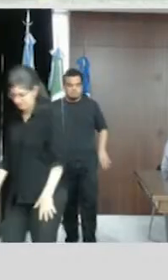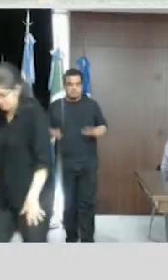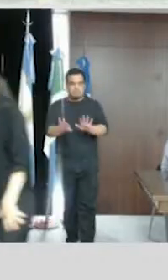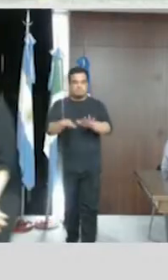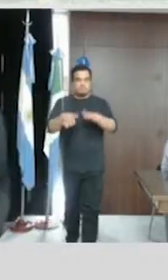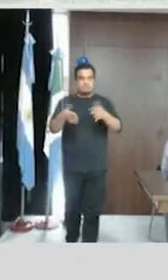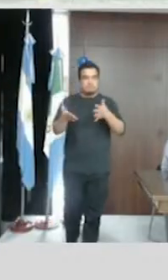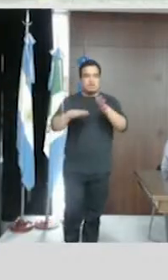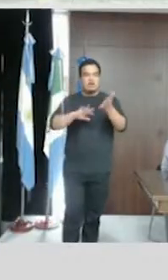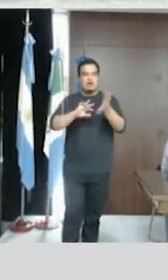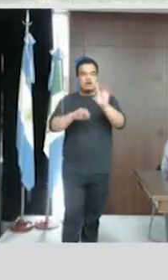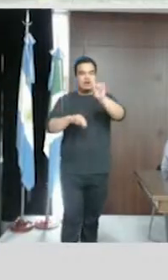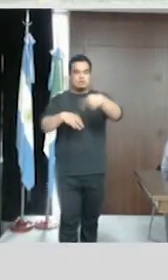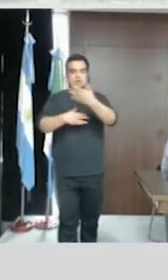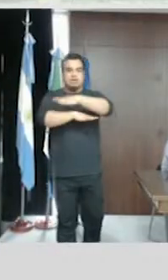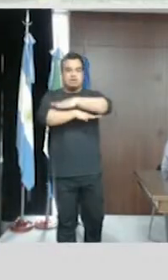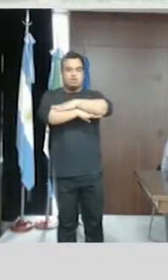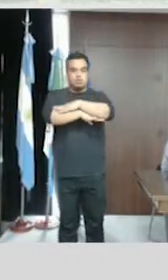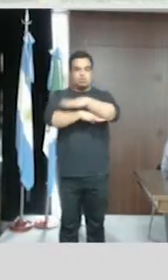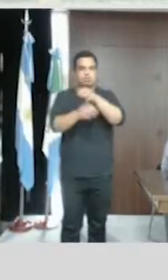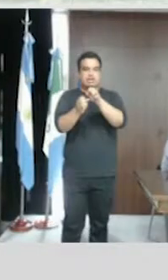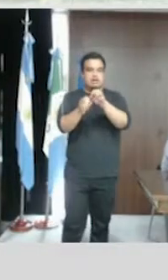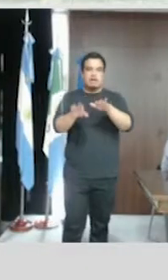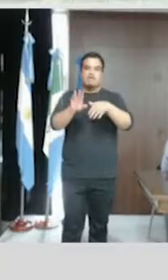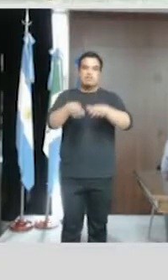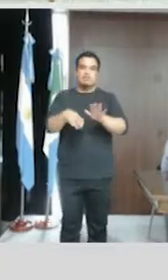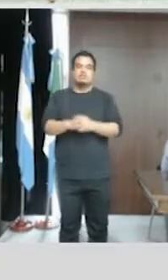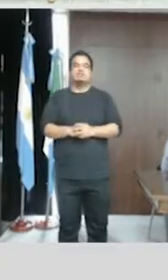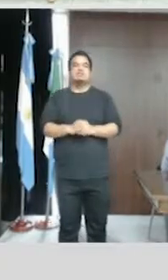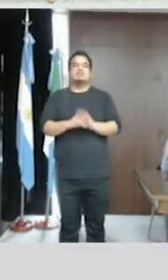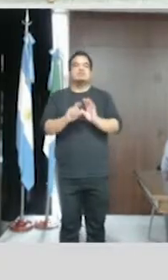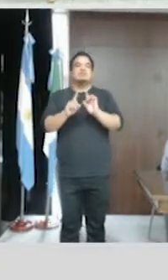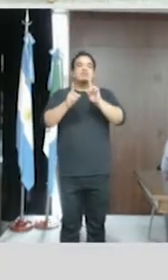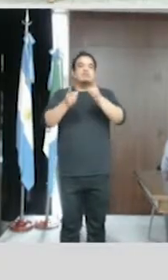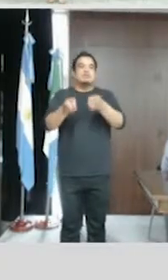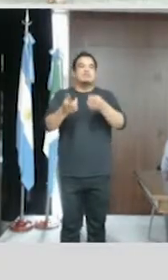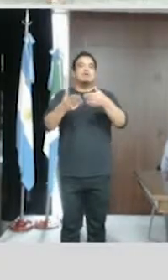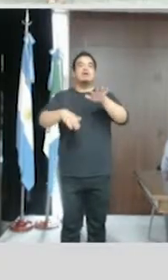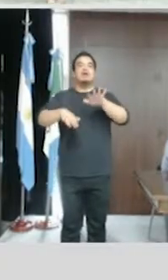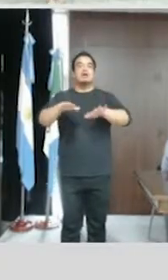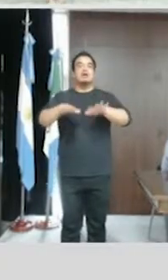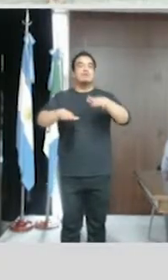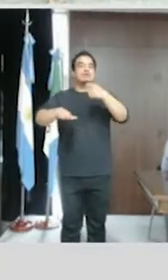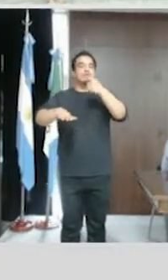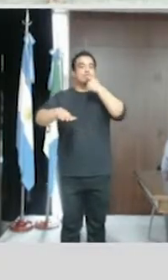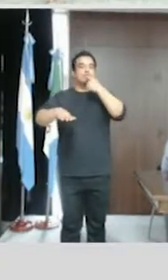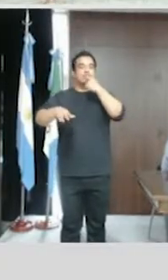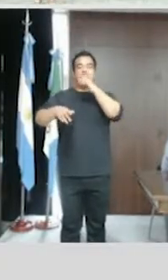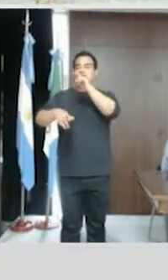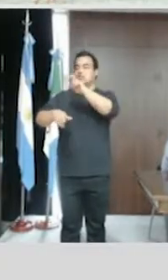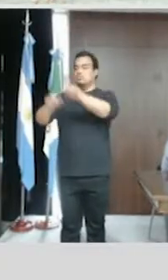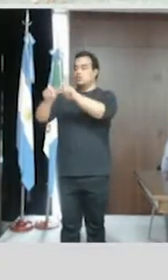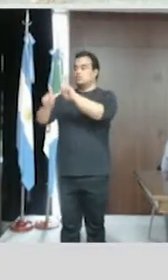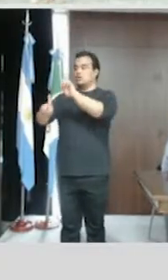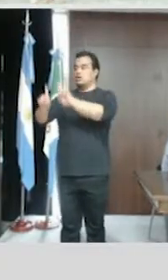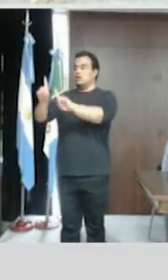más severos. Se agravan, las personas empiezan a hacer, por ejemplo, ir al baño en lugares